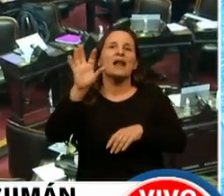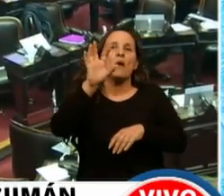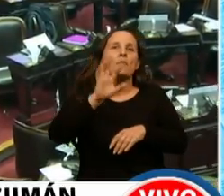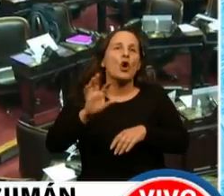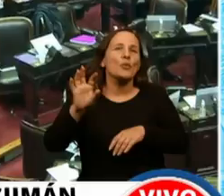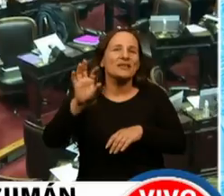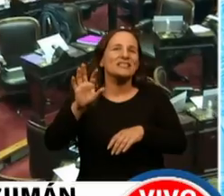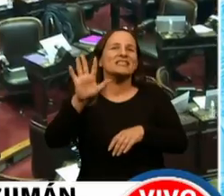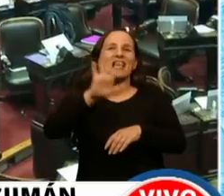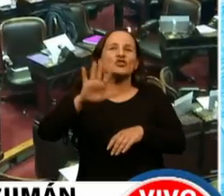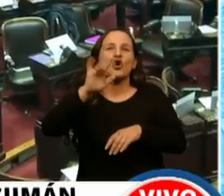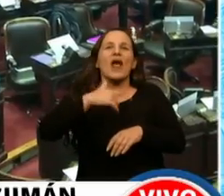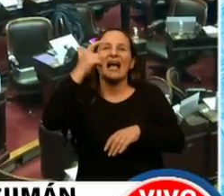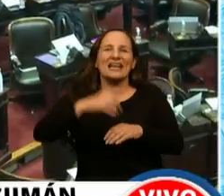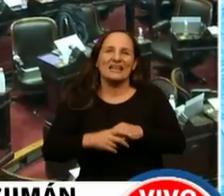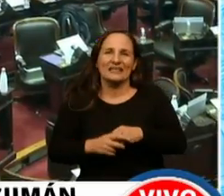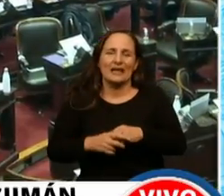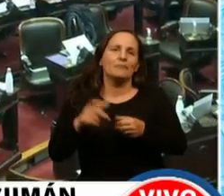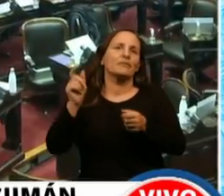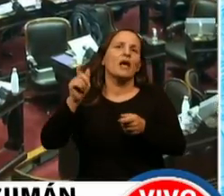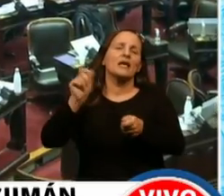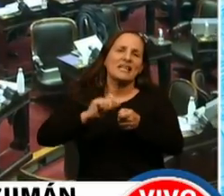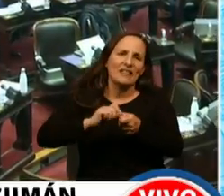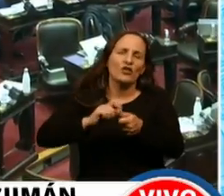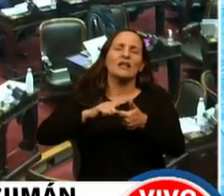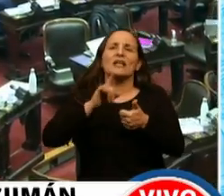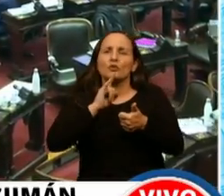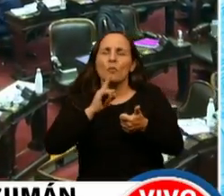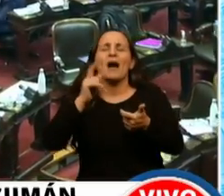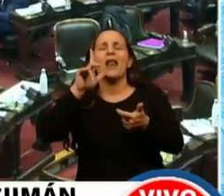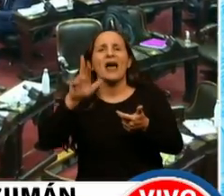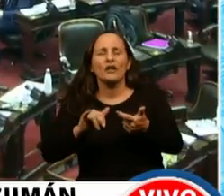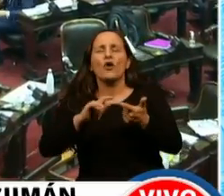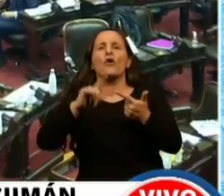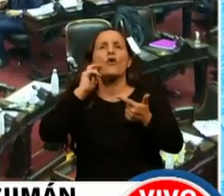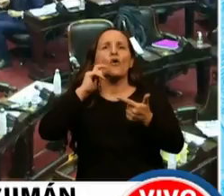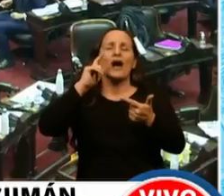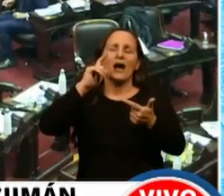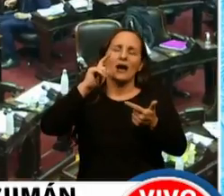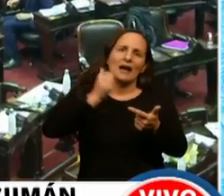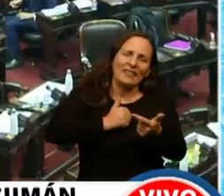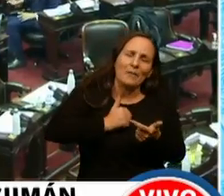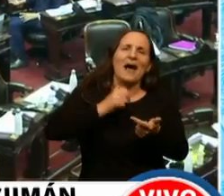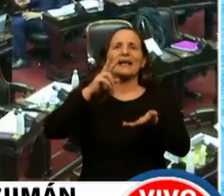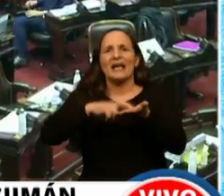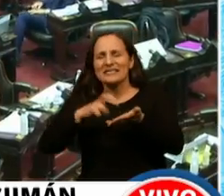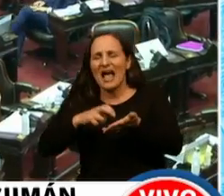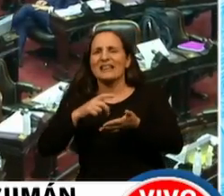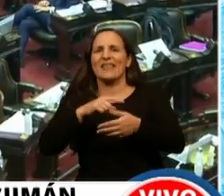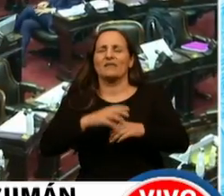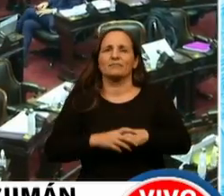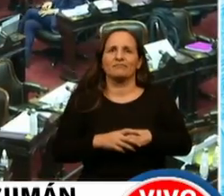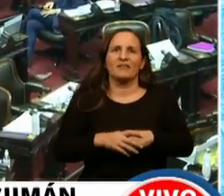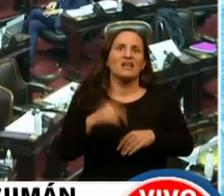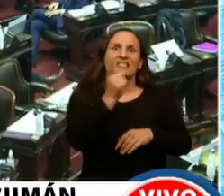que somos zona caliente santiago del estero tucumán la riva catamarca salta mira tenemos más de 100 días